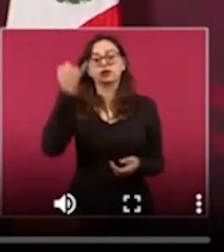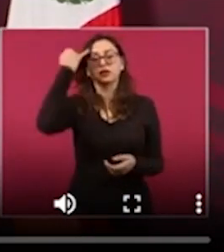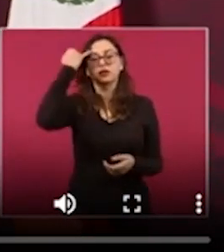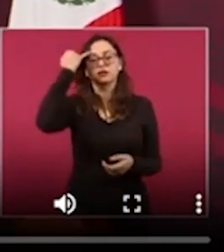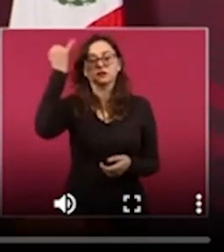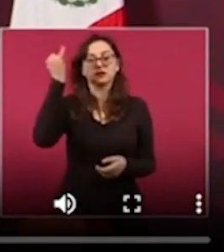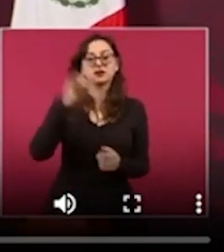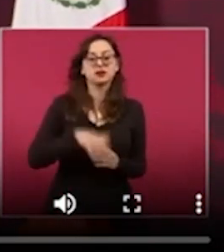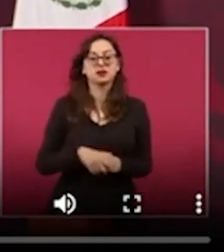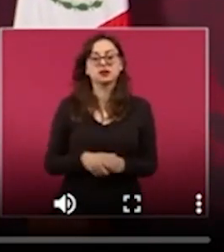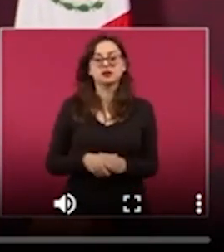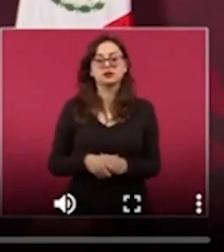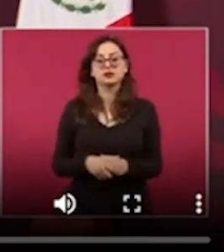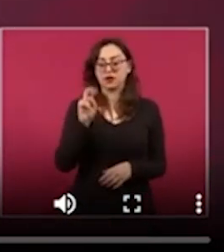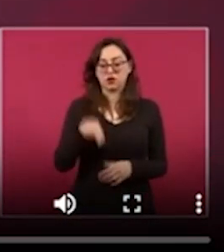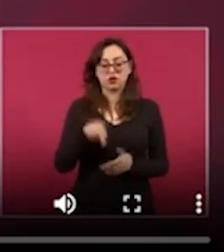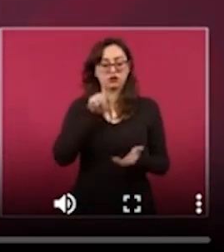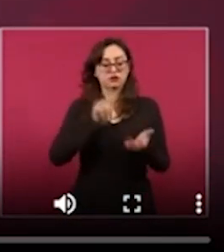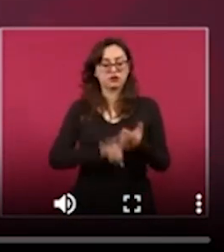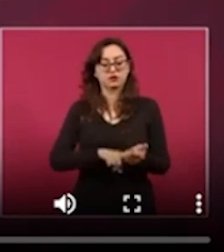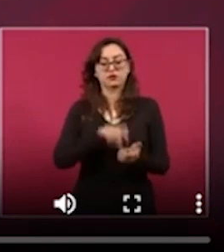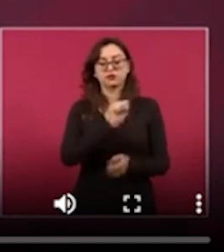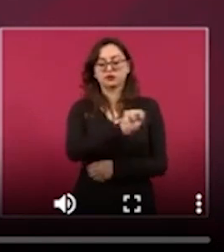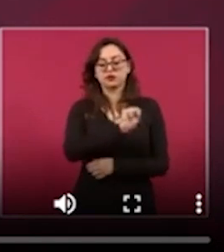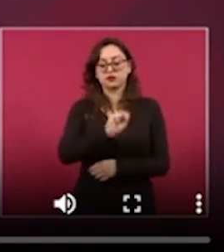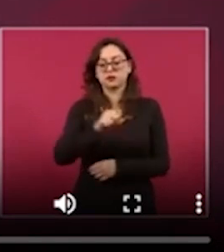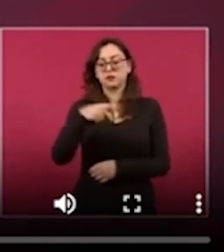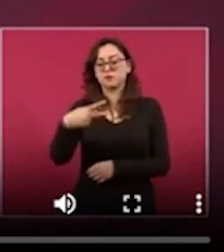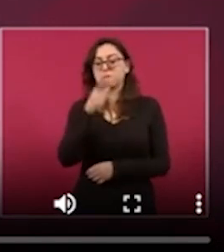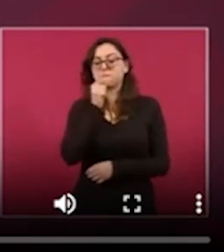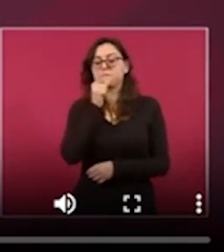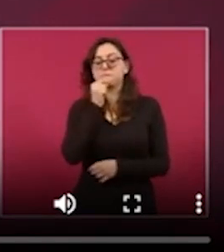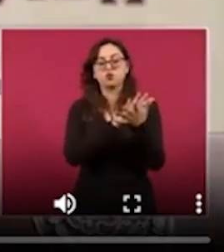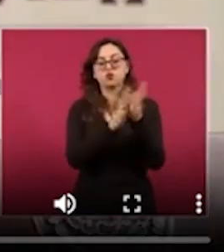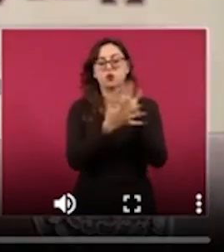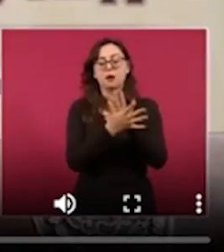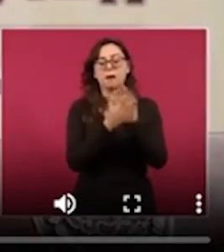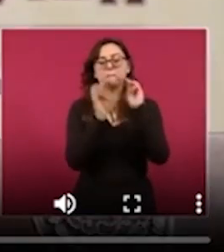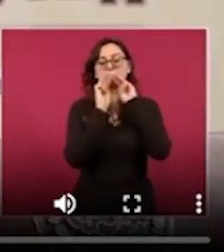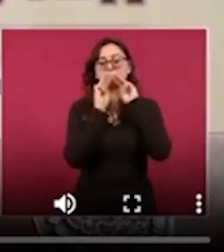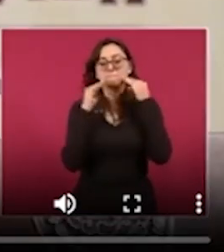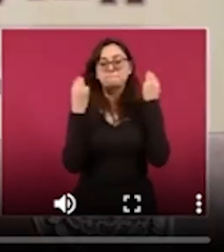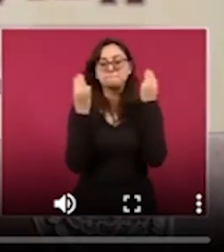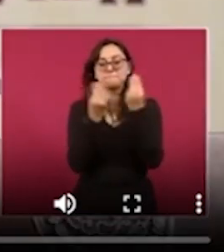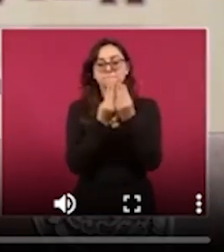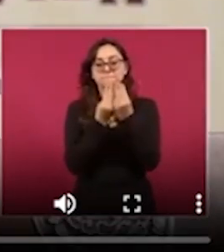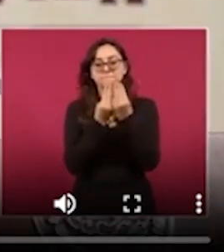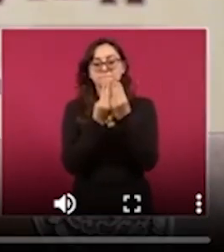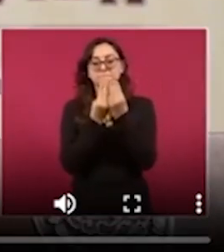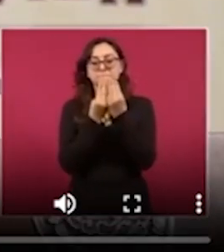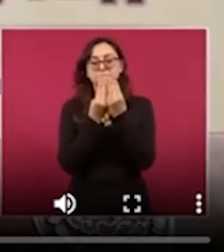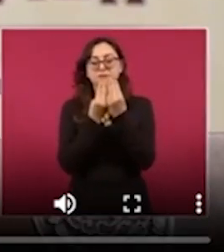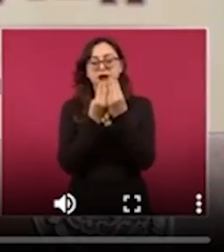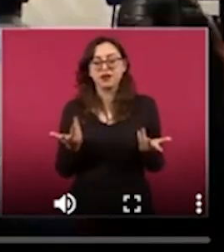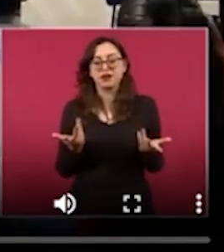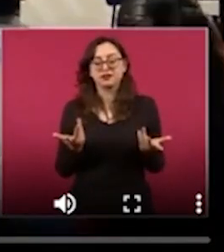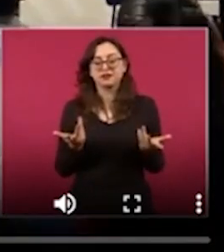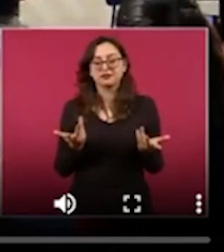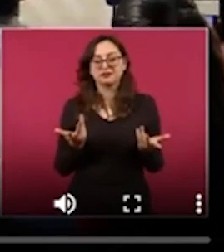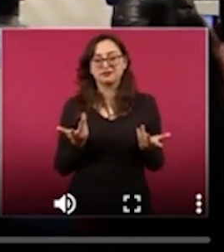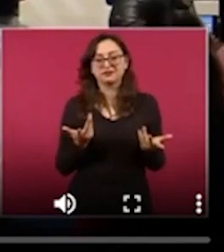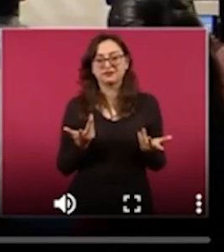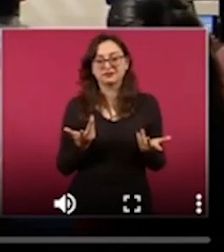Pública de Felipe Calderón estaba aliado a un grupo